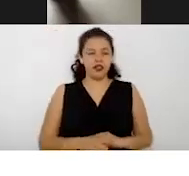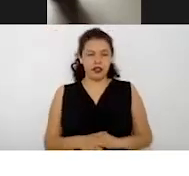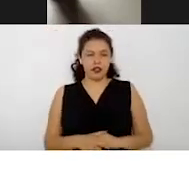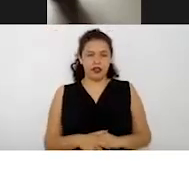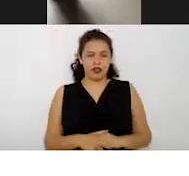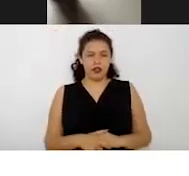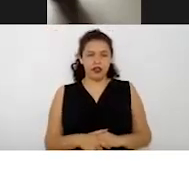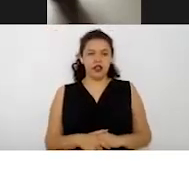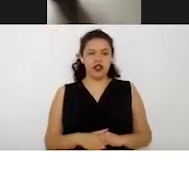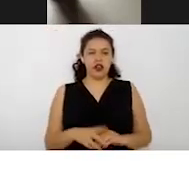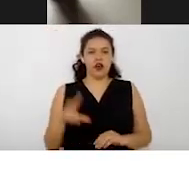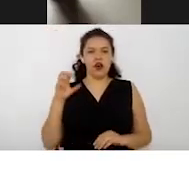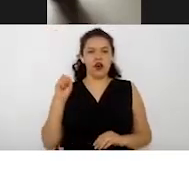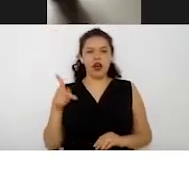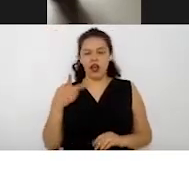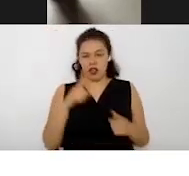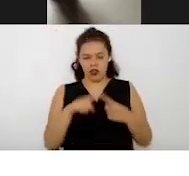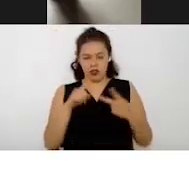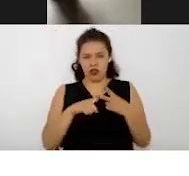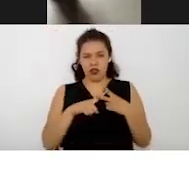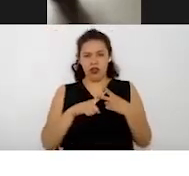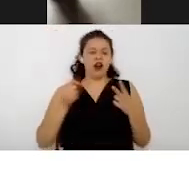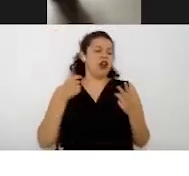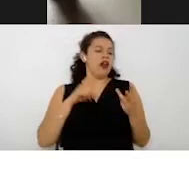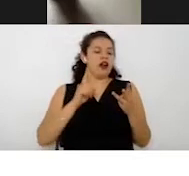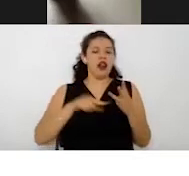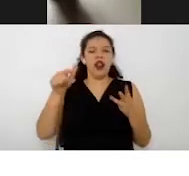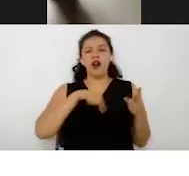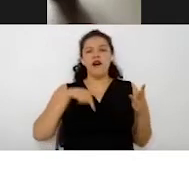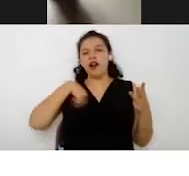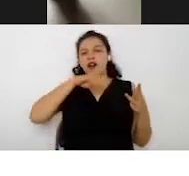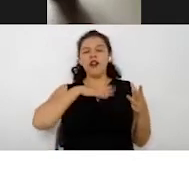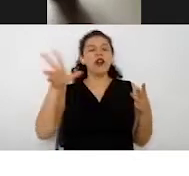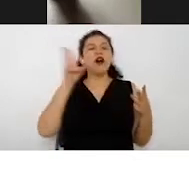¿ok? Llevamos 2. ¿Qué otro punto podríamos tomarlo?